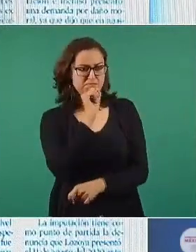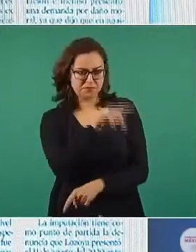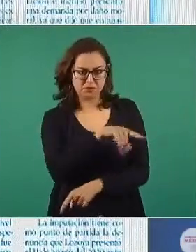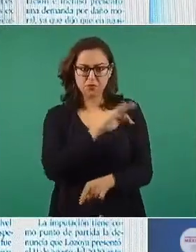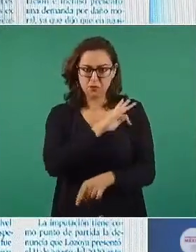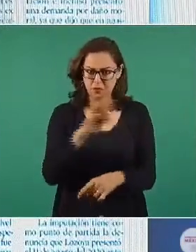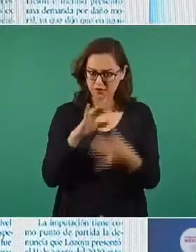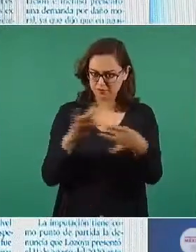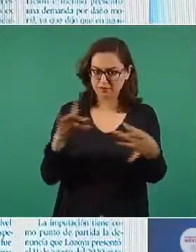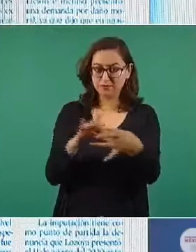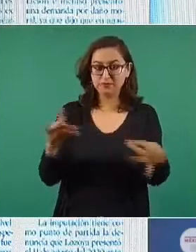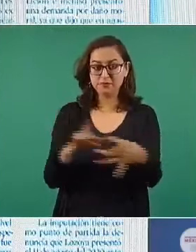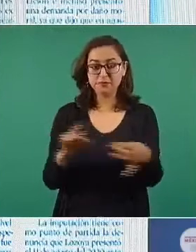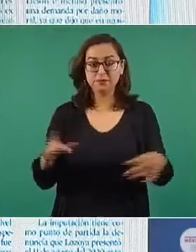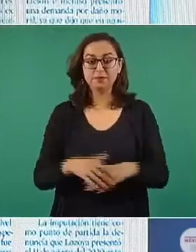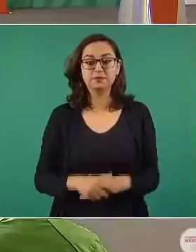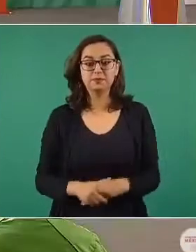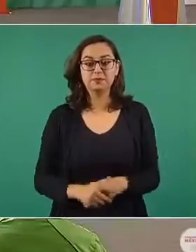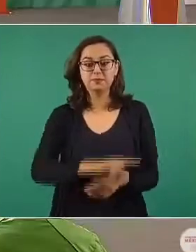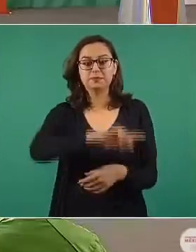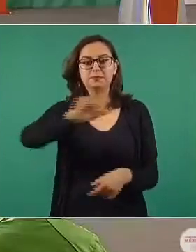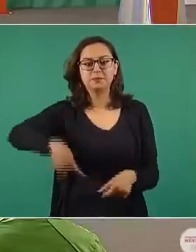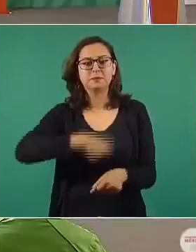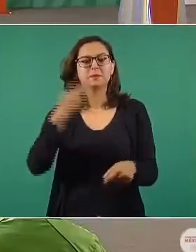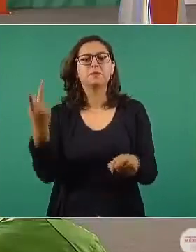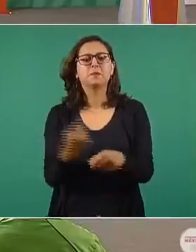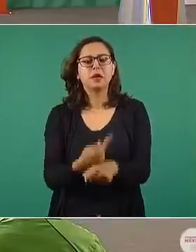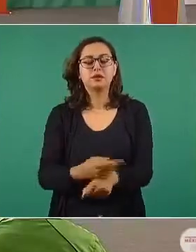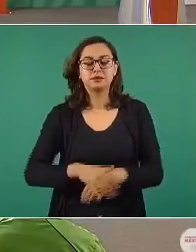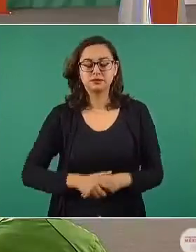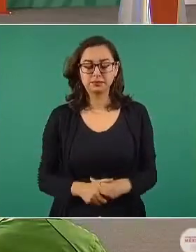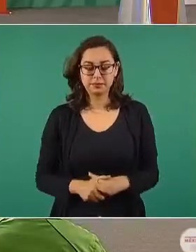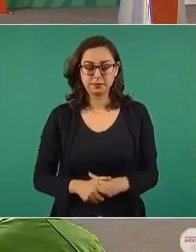resumida. ¿Qué pasa después?